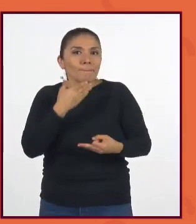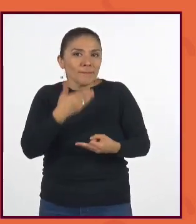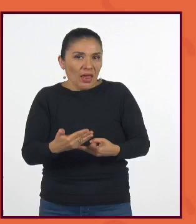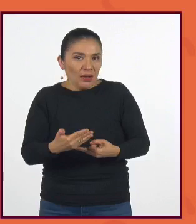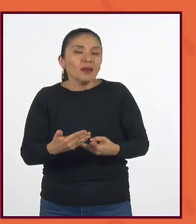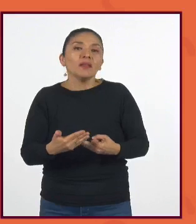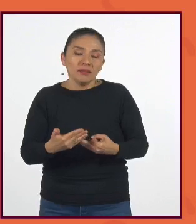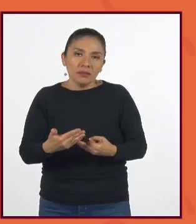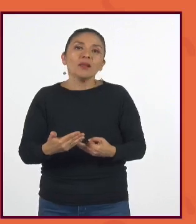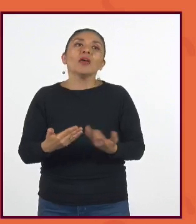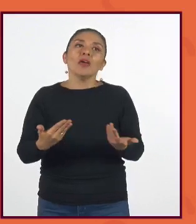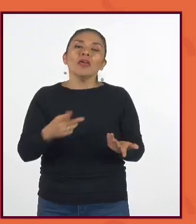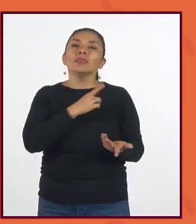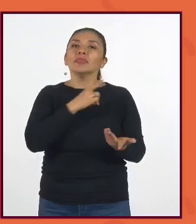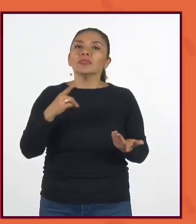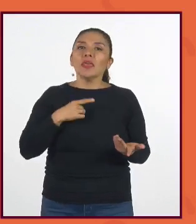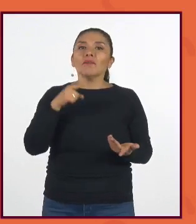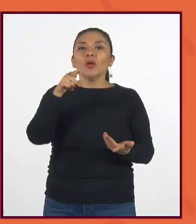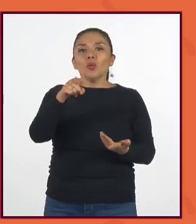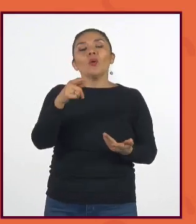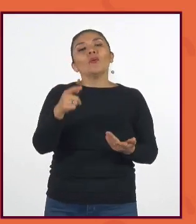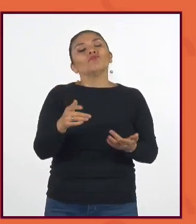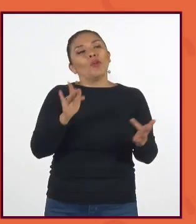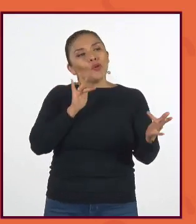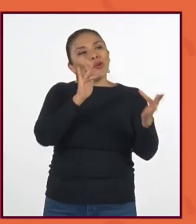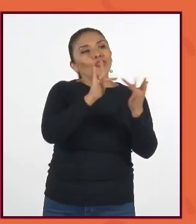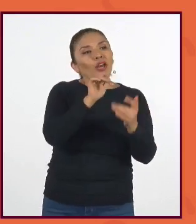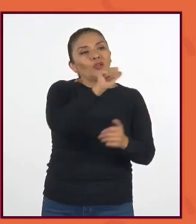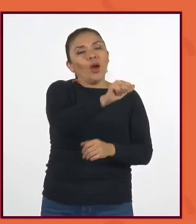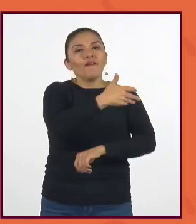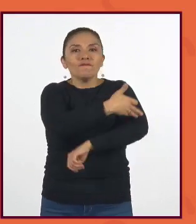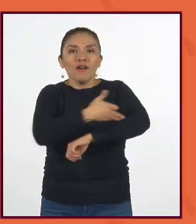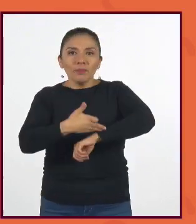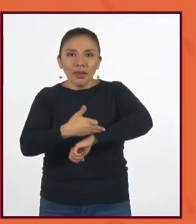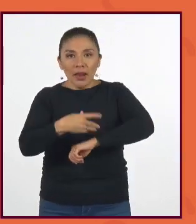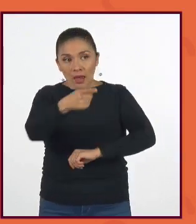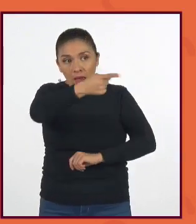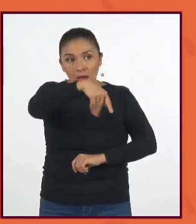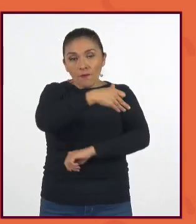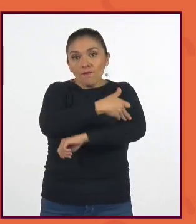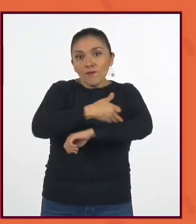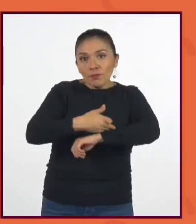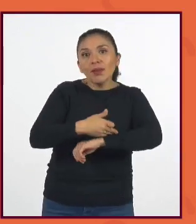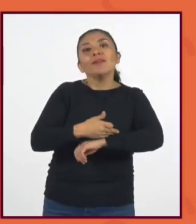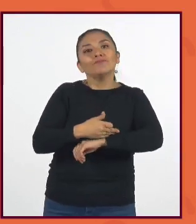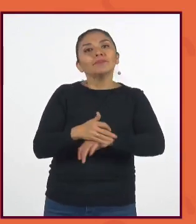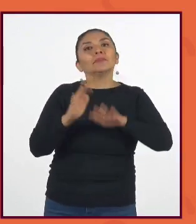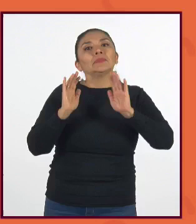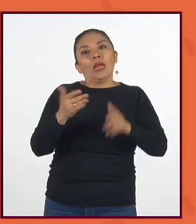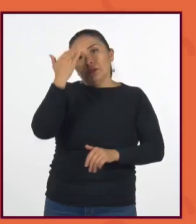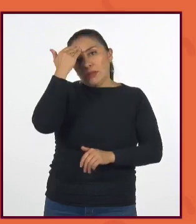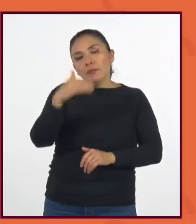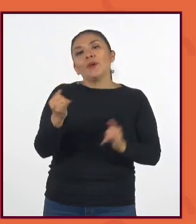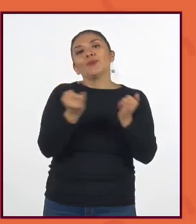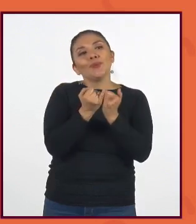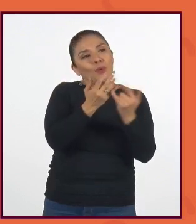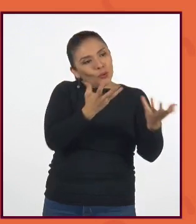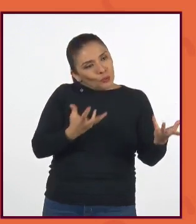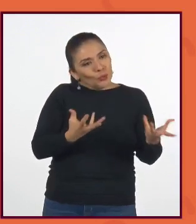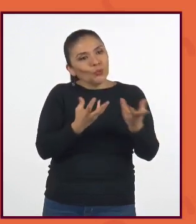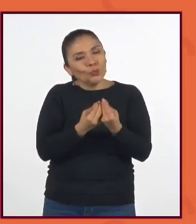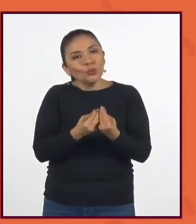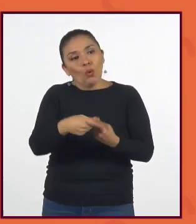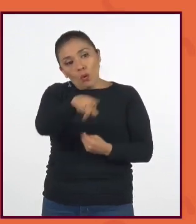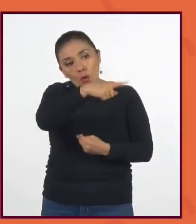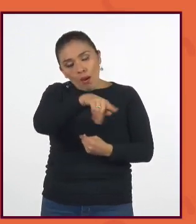hacer un contacto con la familia para que la familia y dirigir a la familia para que la familia